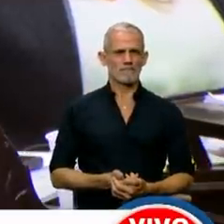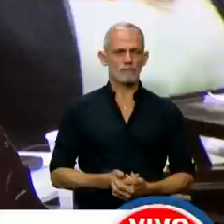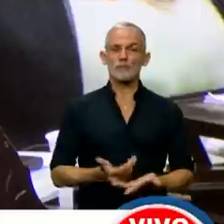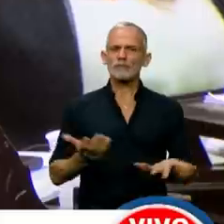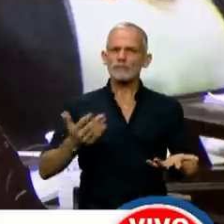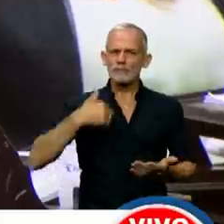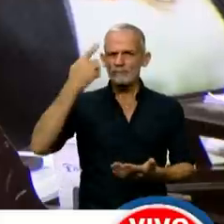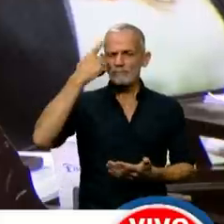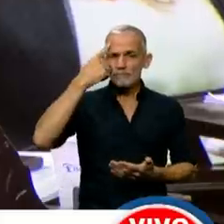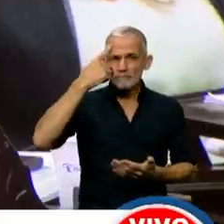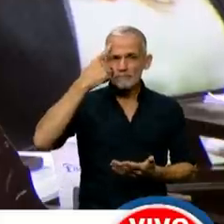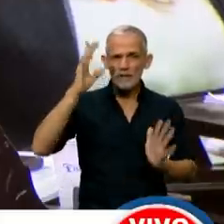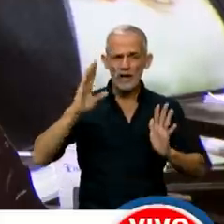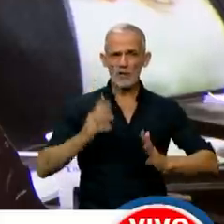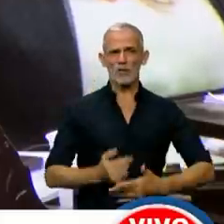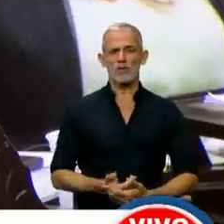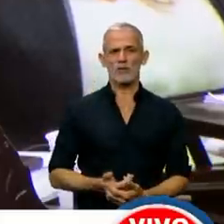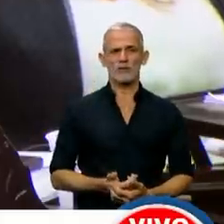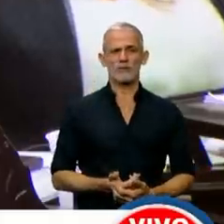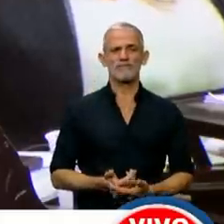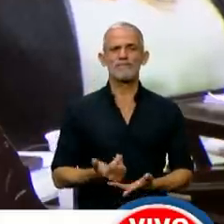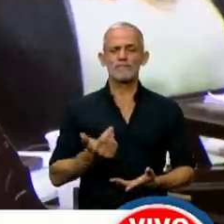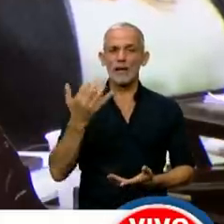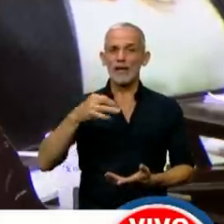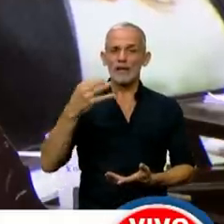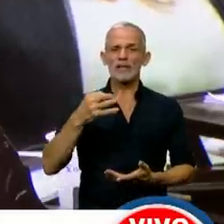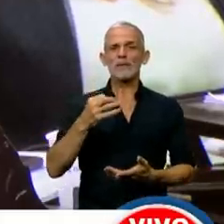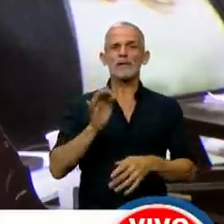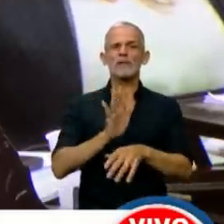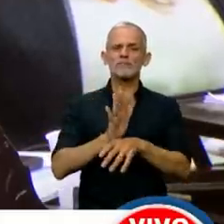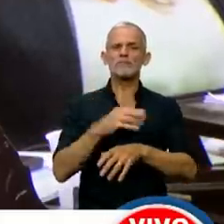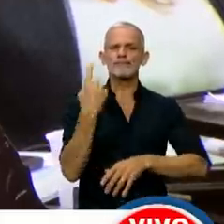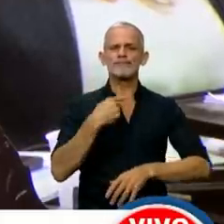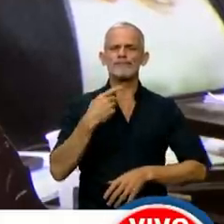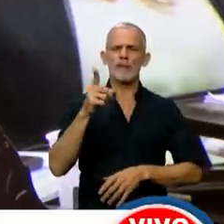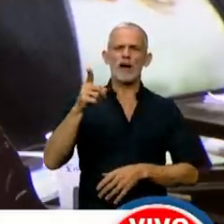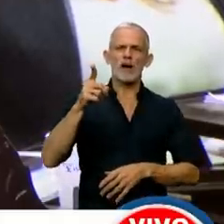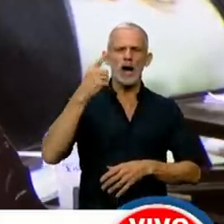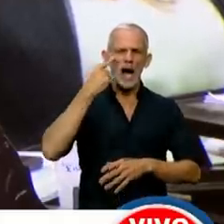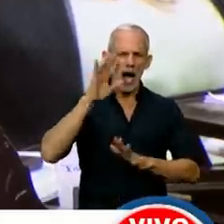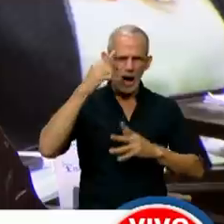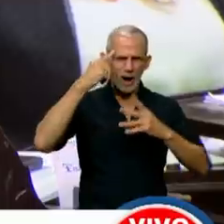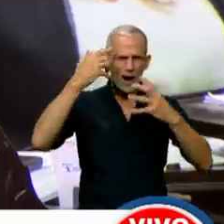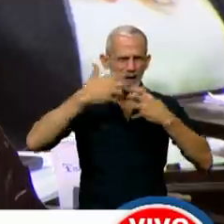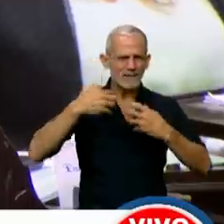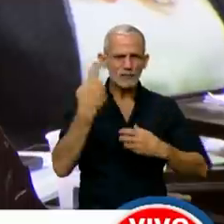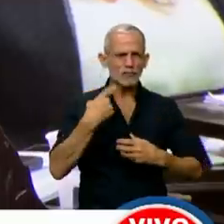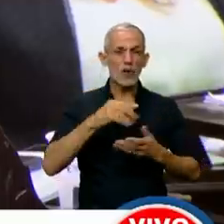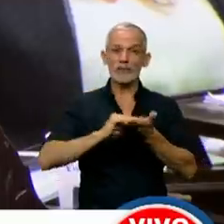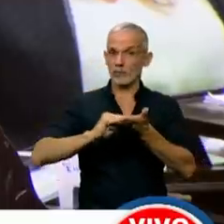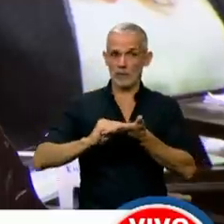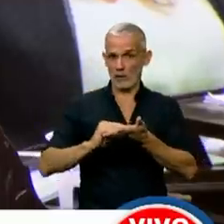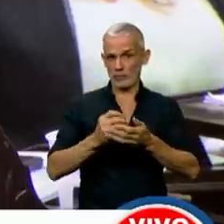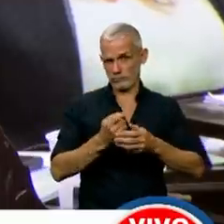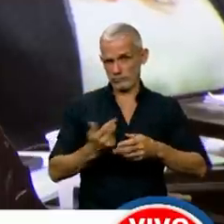y me parece también que tiene que ser un llamado de reflexión para muchos de los diputados